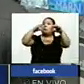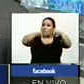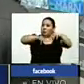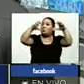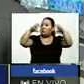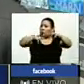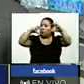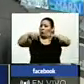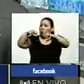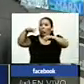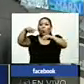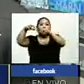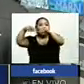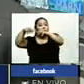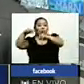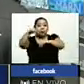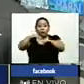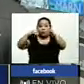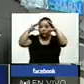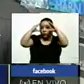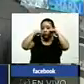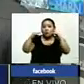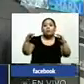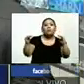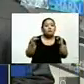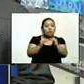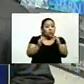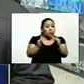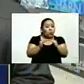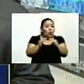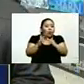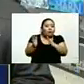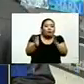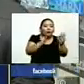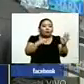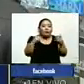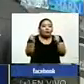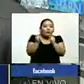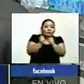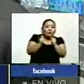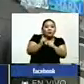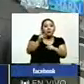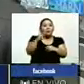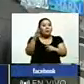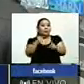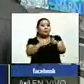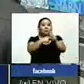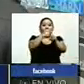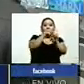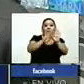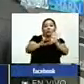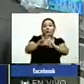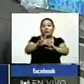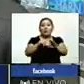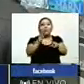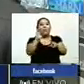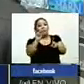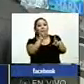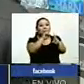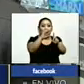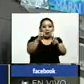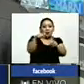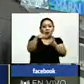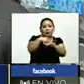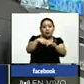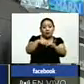lluvias importantes. Para esta noche, igualmente, las temperaturas relativamente frescas, alcanzando los 19-20 grados en la zona centro y el occidente del país